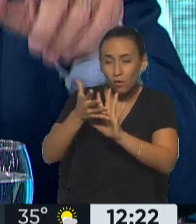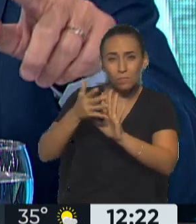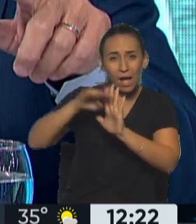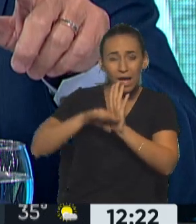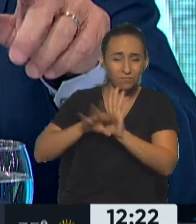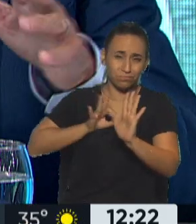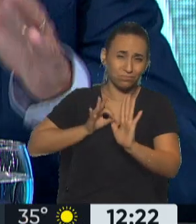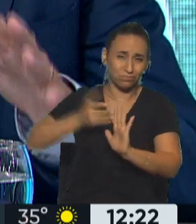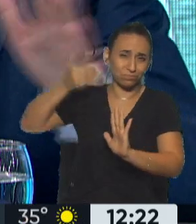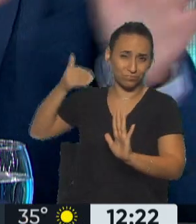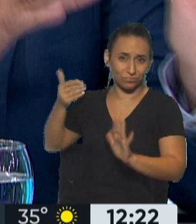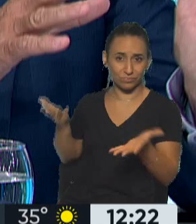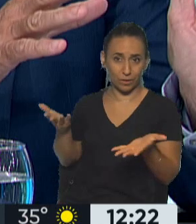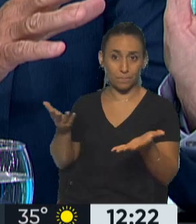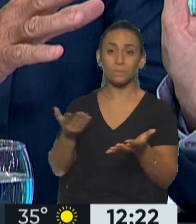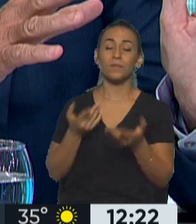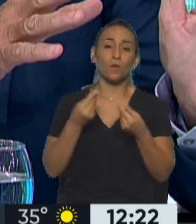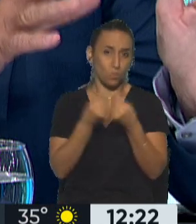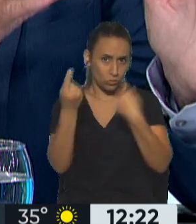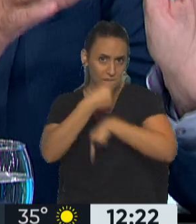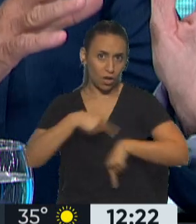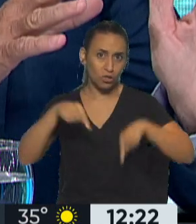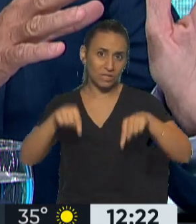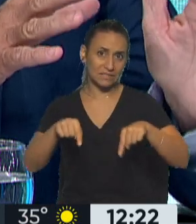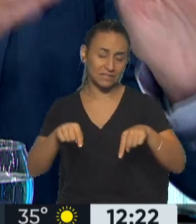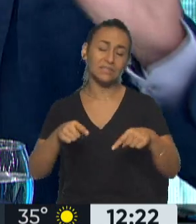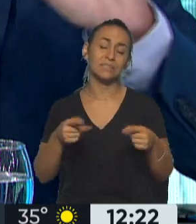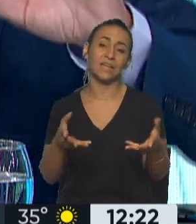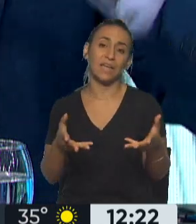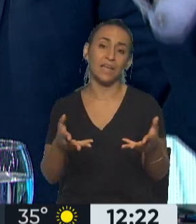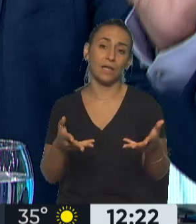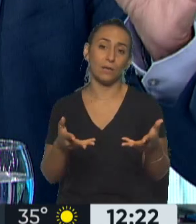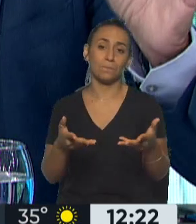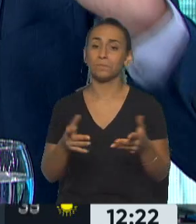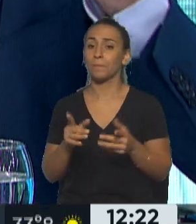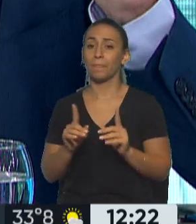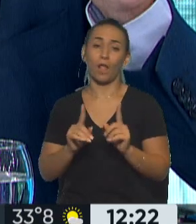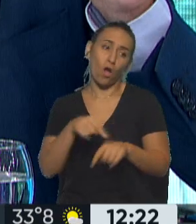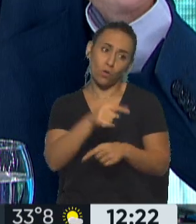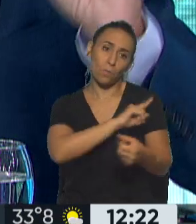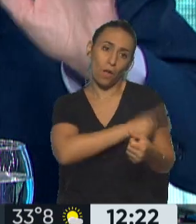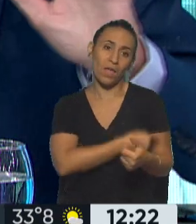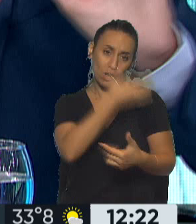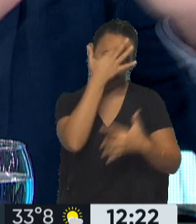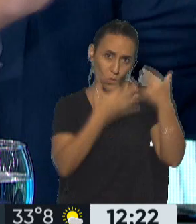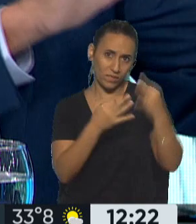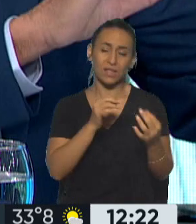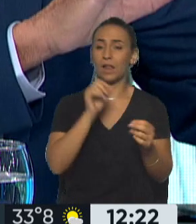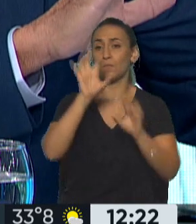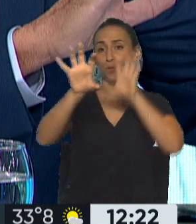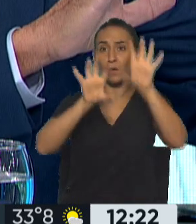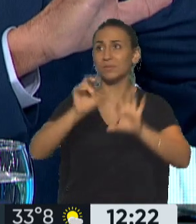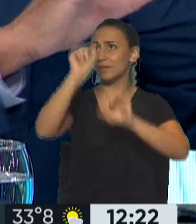de las cosas que nos han pasado y muchas de las patologías de las cuales otros poderes judiciales de las provincias han tomado